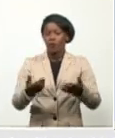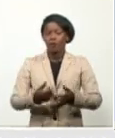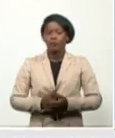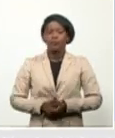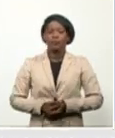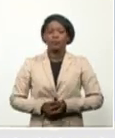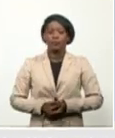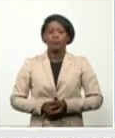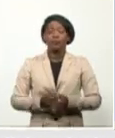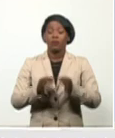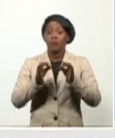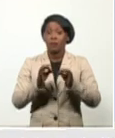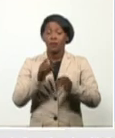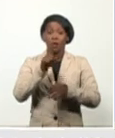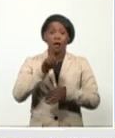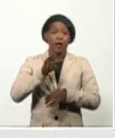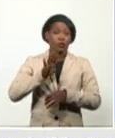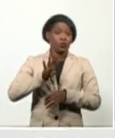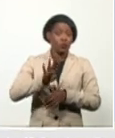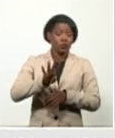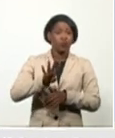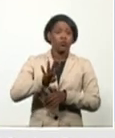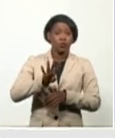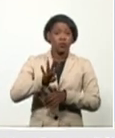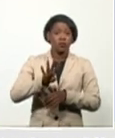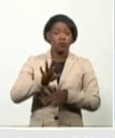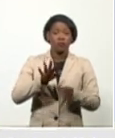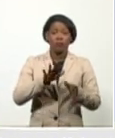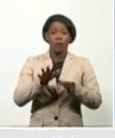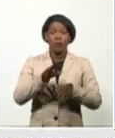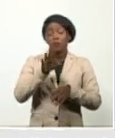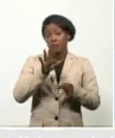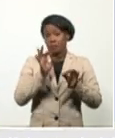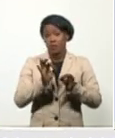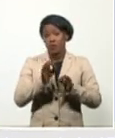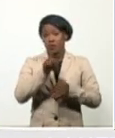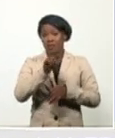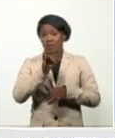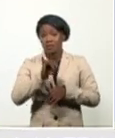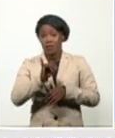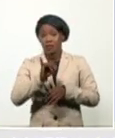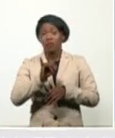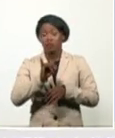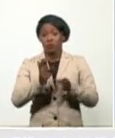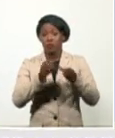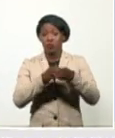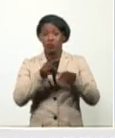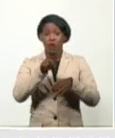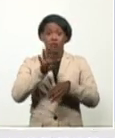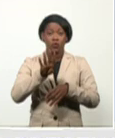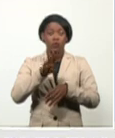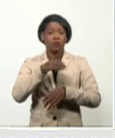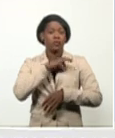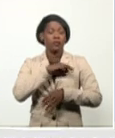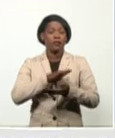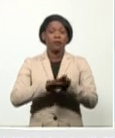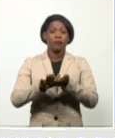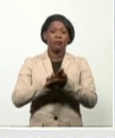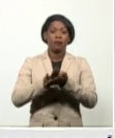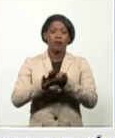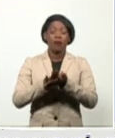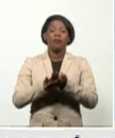o sea 14 de 16, fueron asintomáticos. El otro grupo de riesgo de